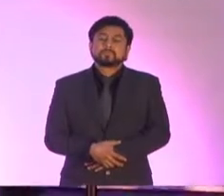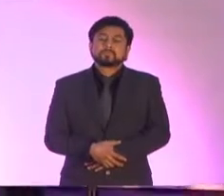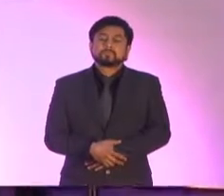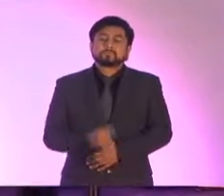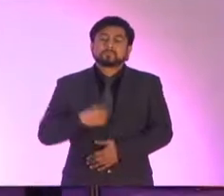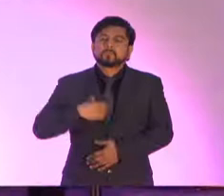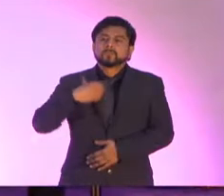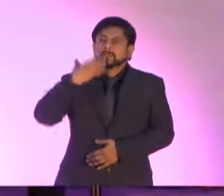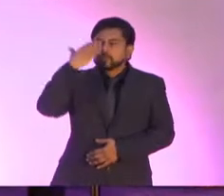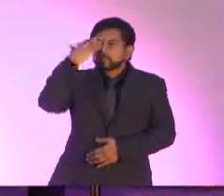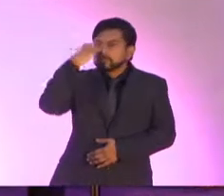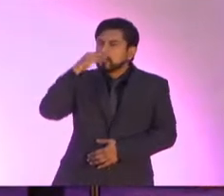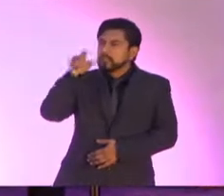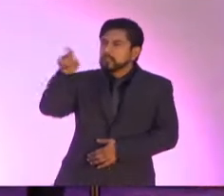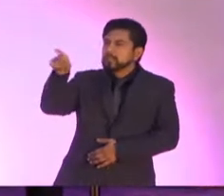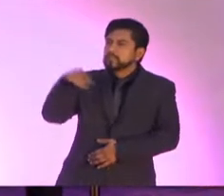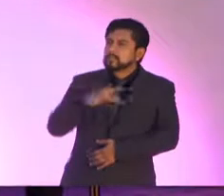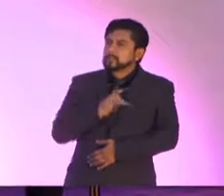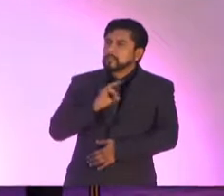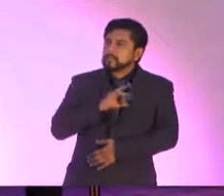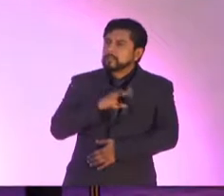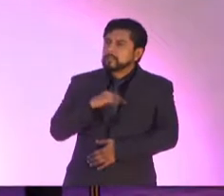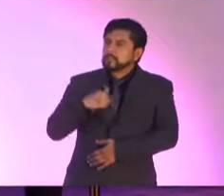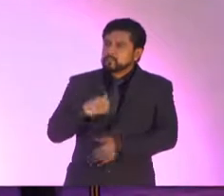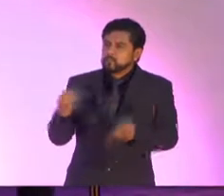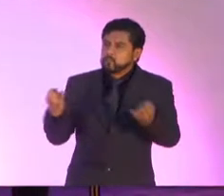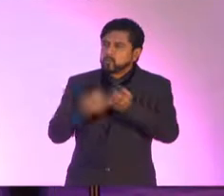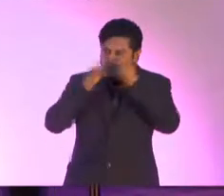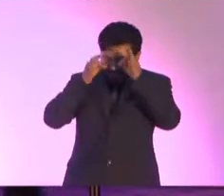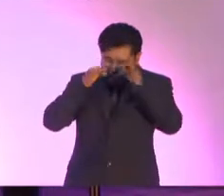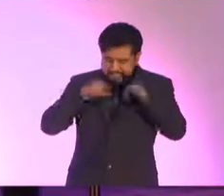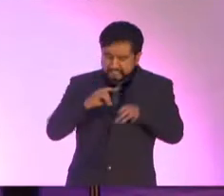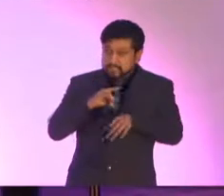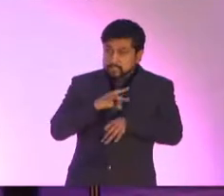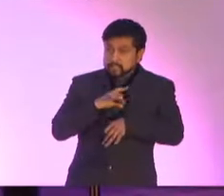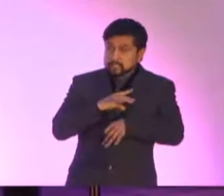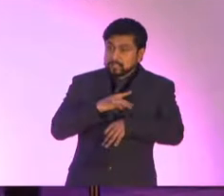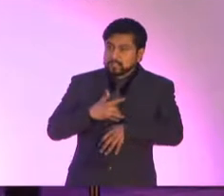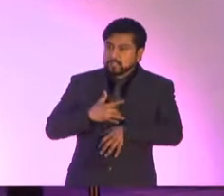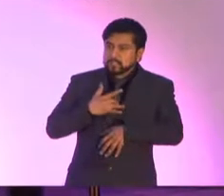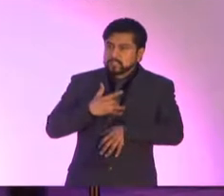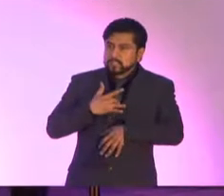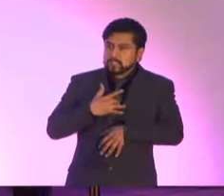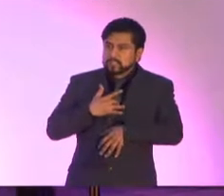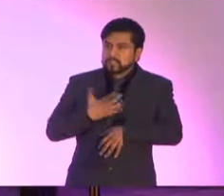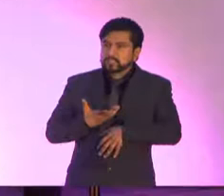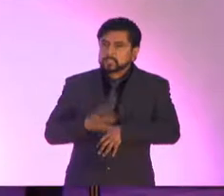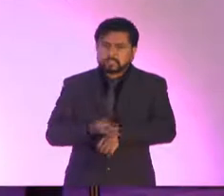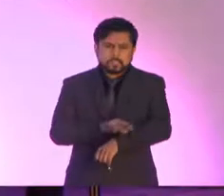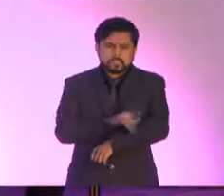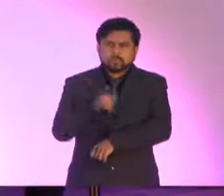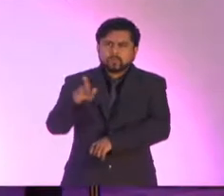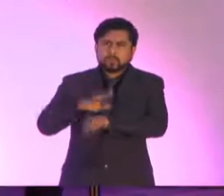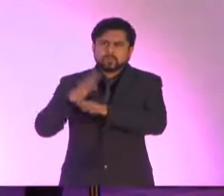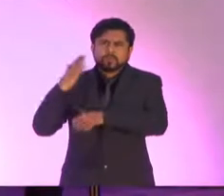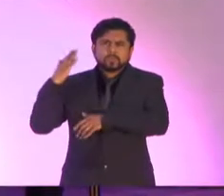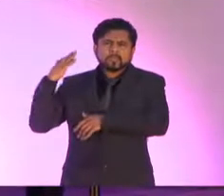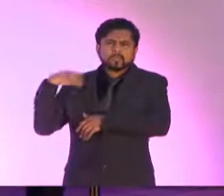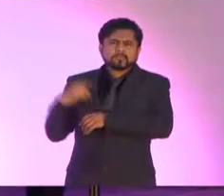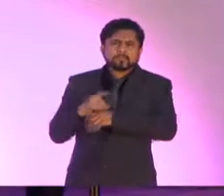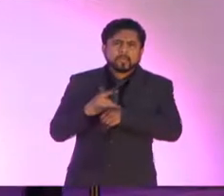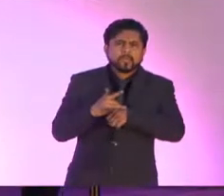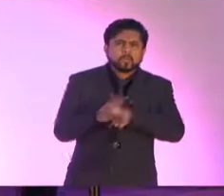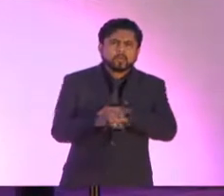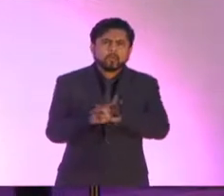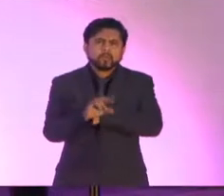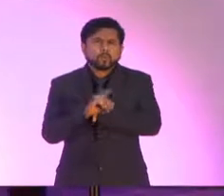Sé que temes porque yo también me temo. Al final, tu espalda, no desnuda, no deseada,